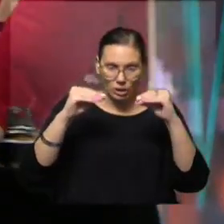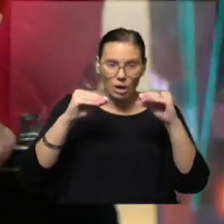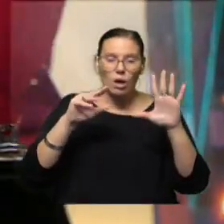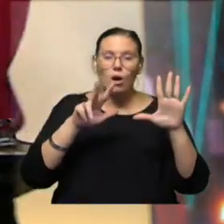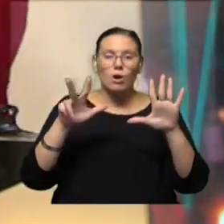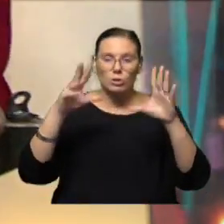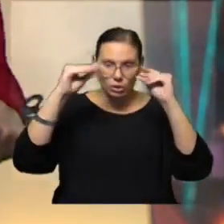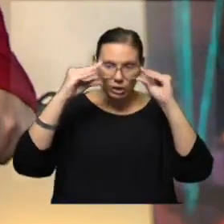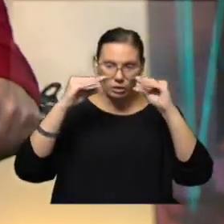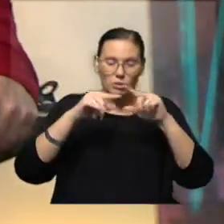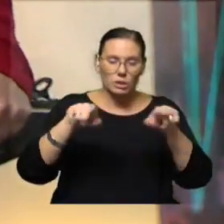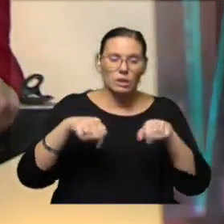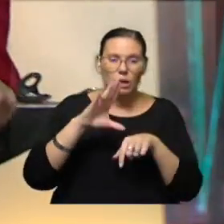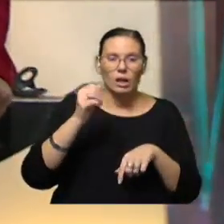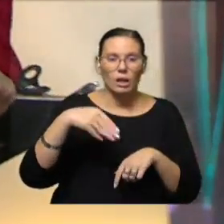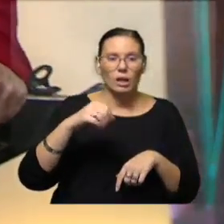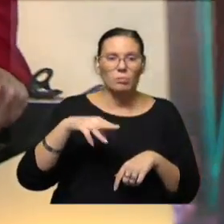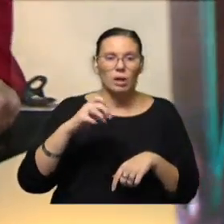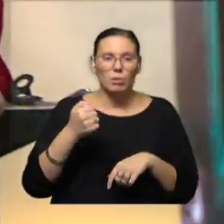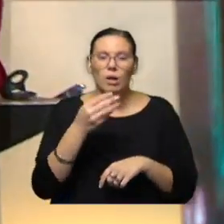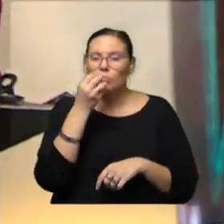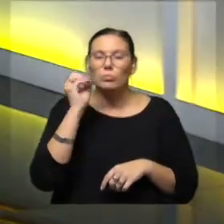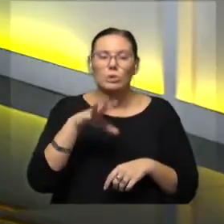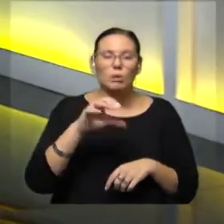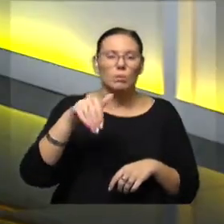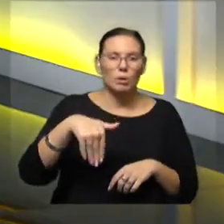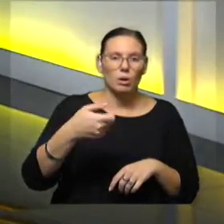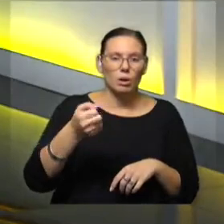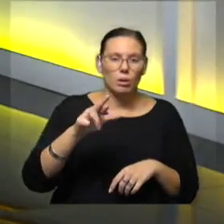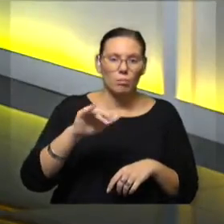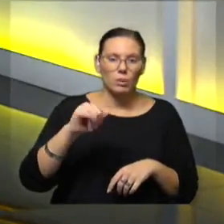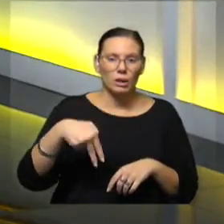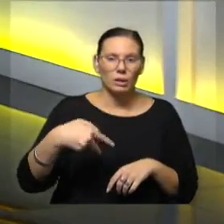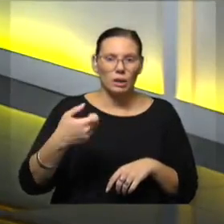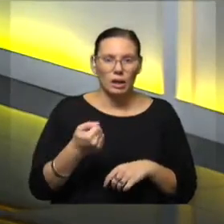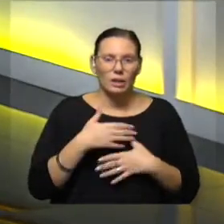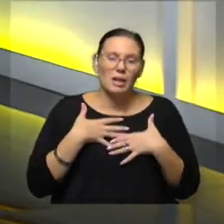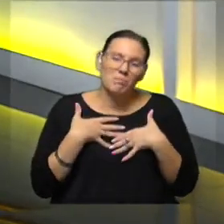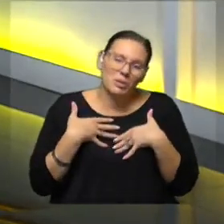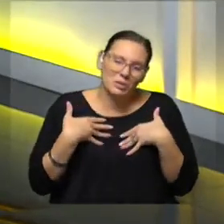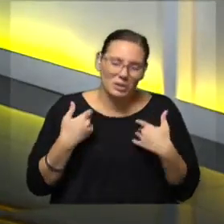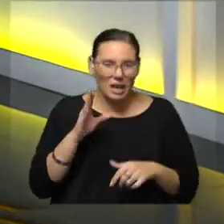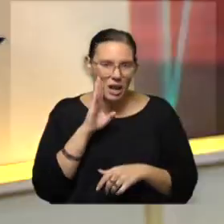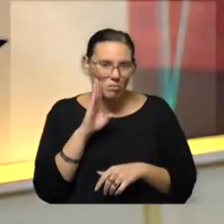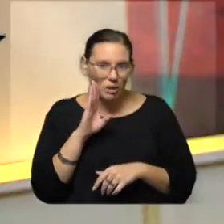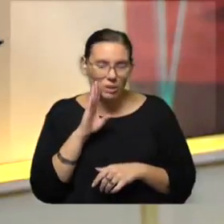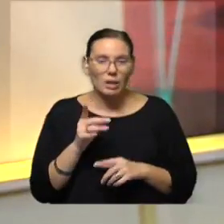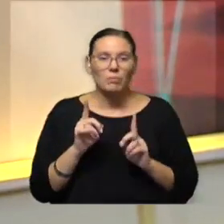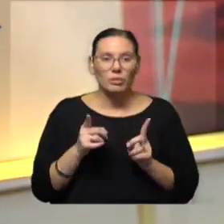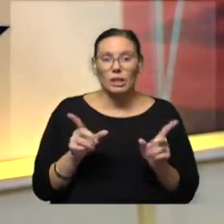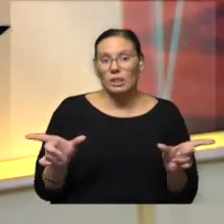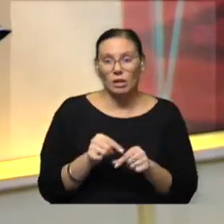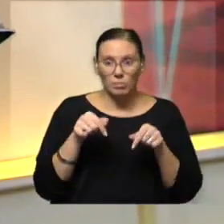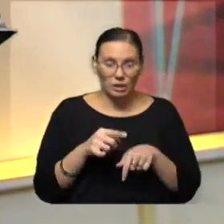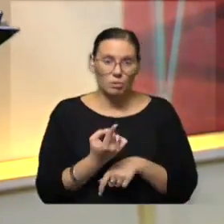Exacto, mandarle también un saludo a Mariana, que está ahí afuera, que la vi muy emocionada. La mamá. Así que, y te toca cerrar